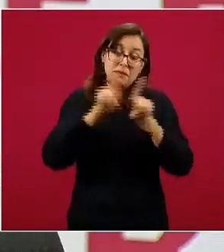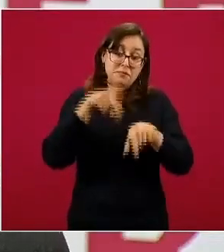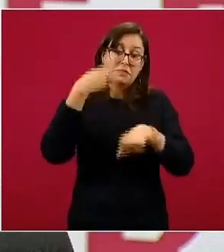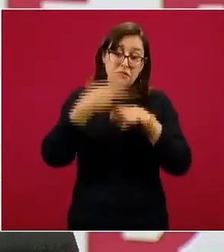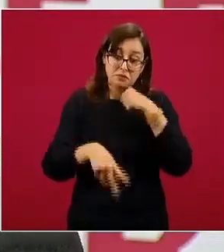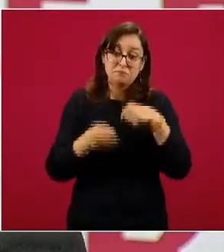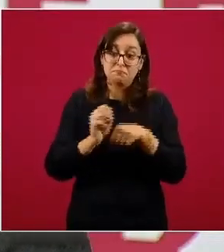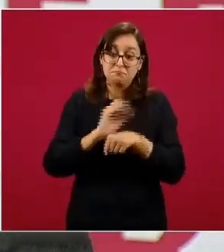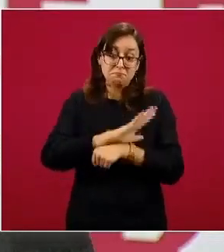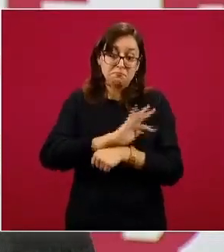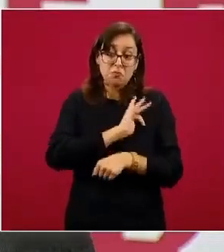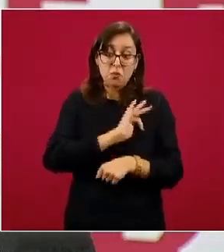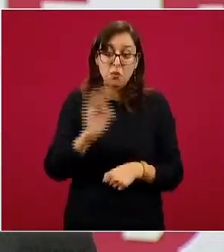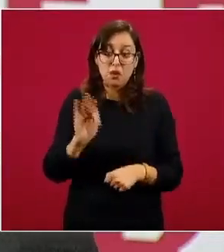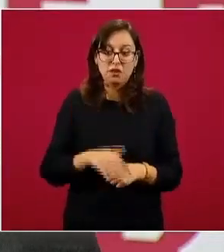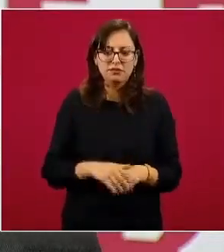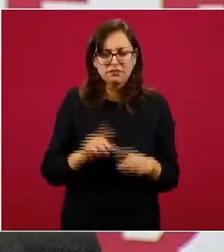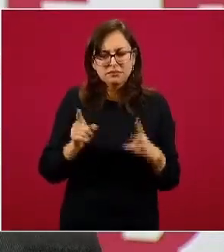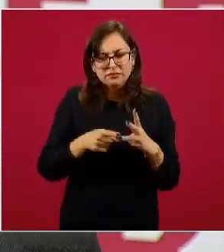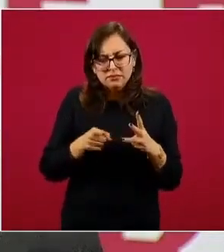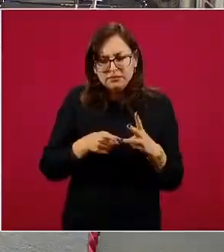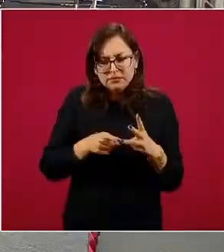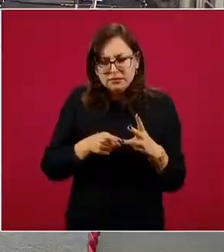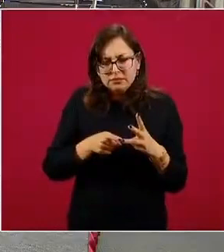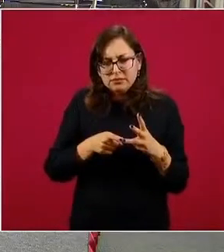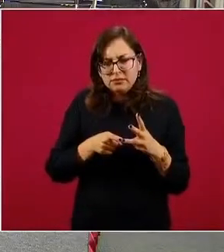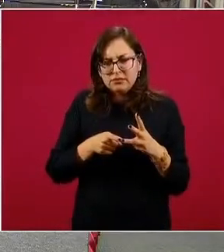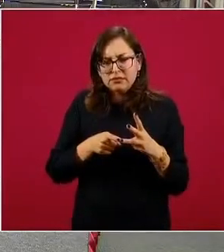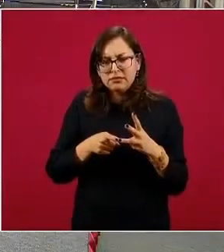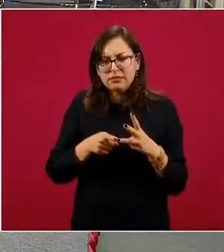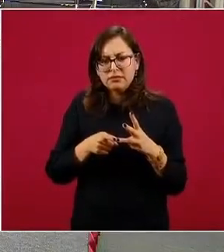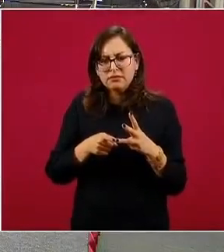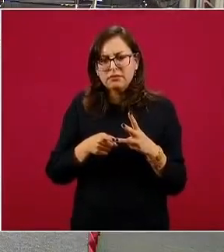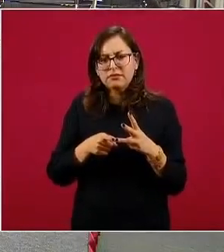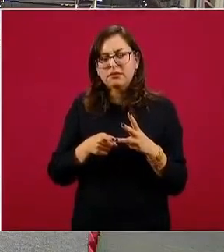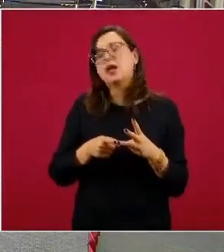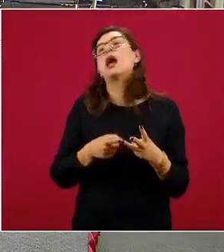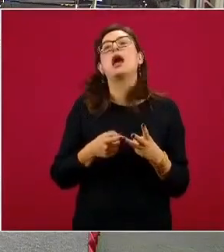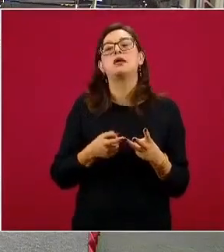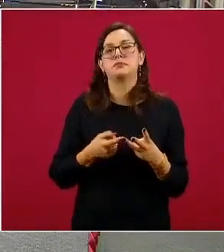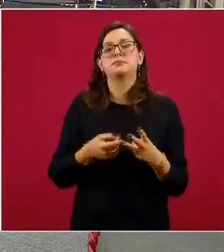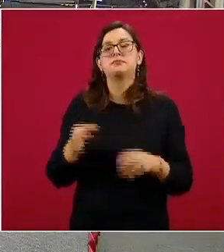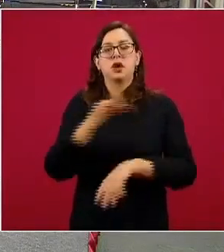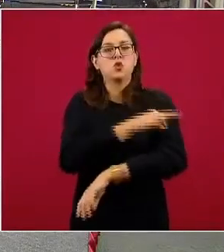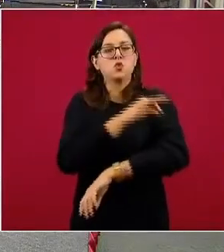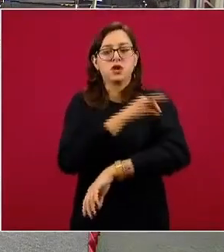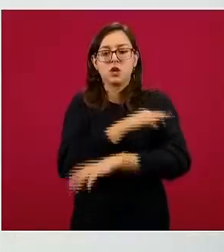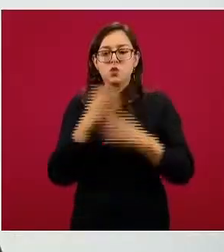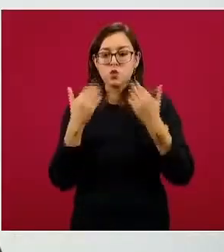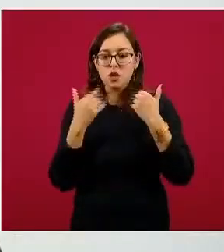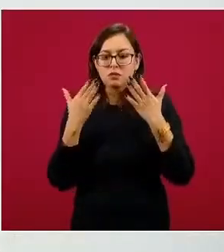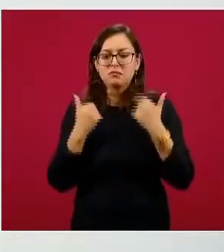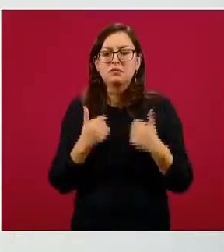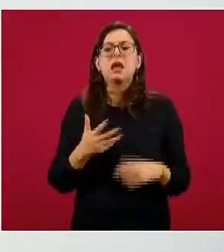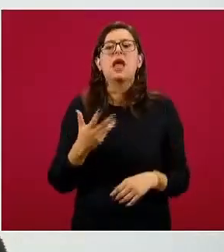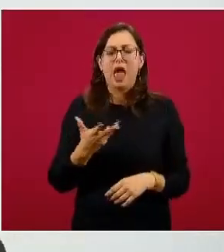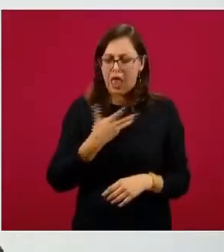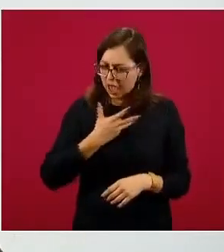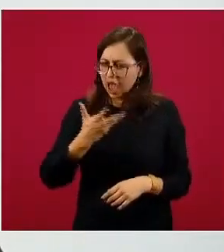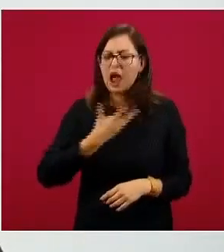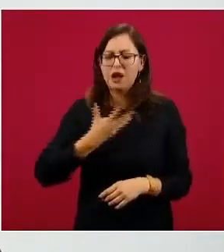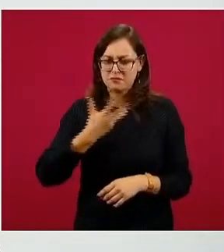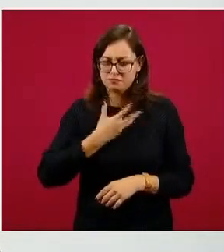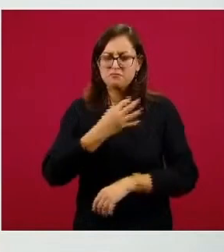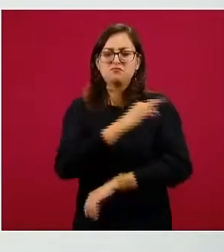amplio. Y lo último era, no están encontrando la vacuna. La vacuna existe, la vacuna se